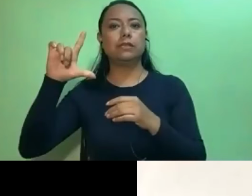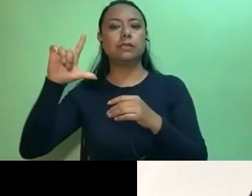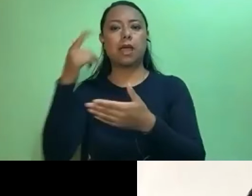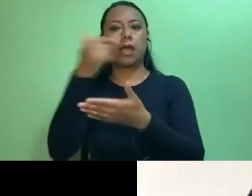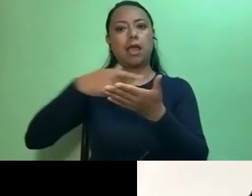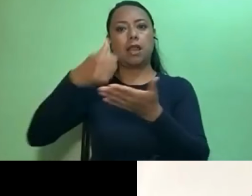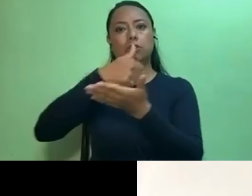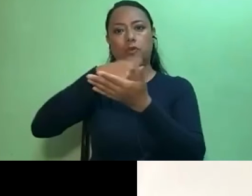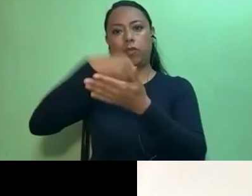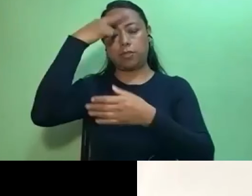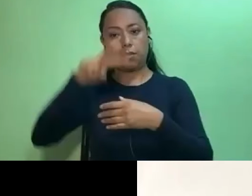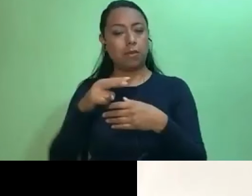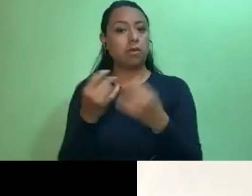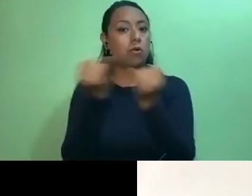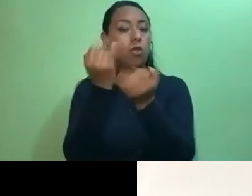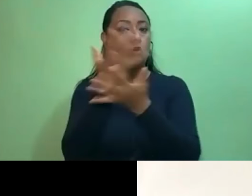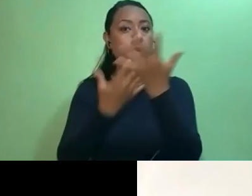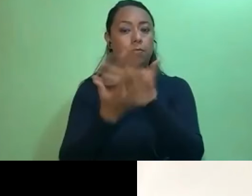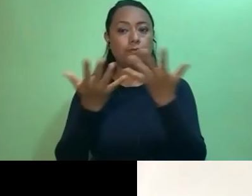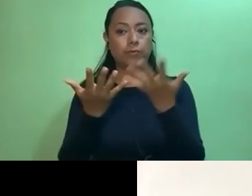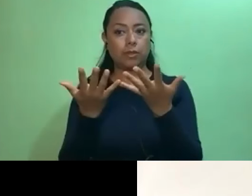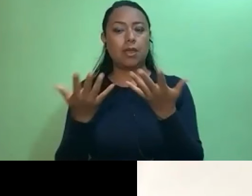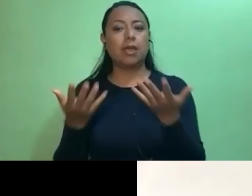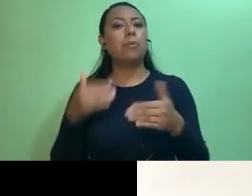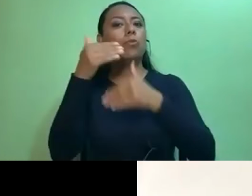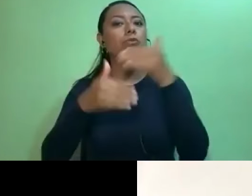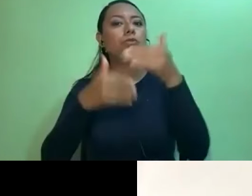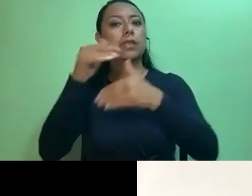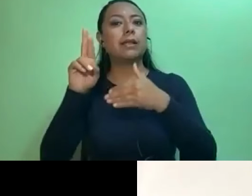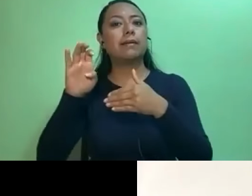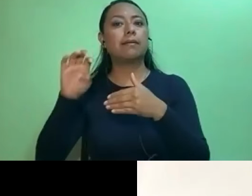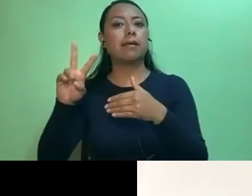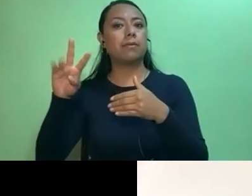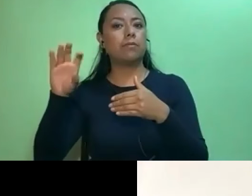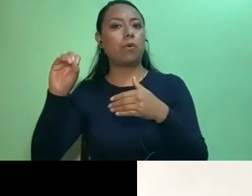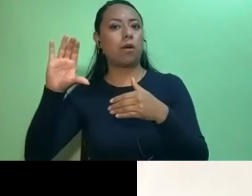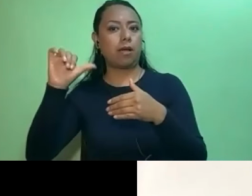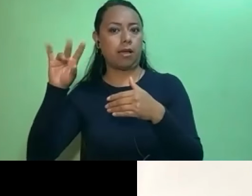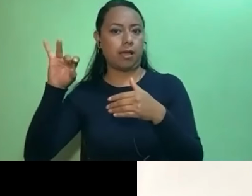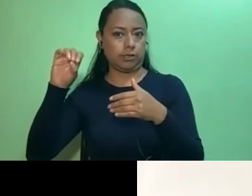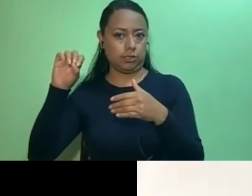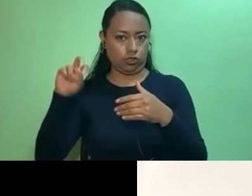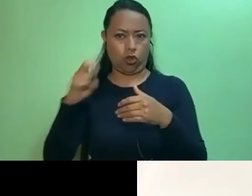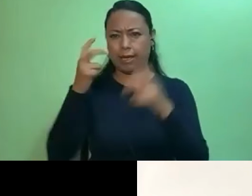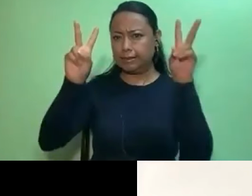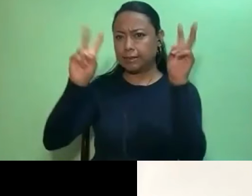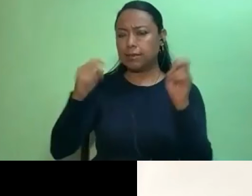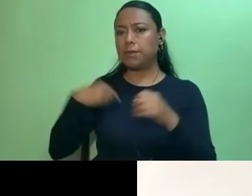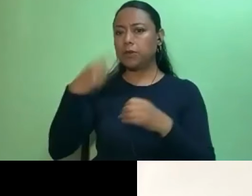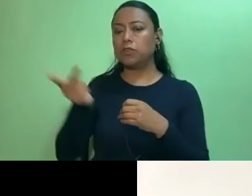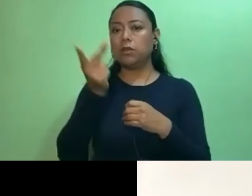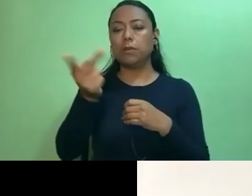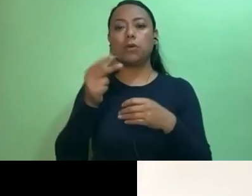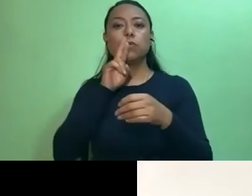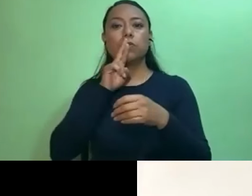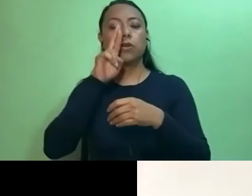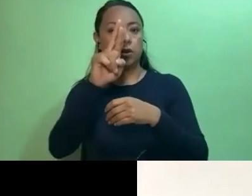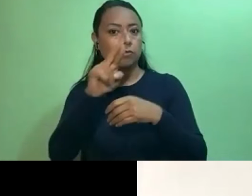del procedimiento de revocación, a este respecto le pregunto, ¿qué resultado ha arrojado esta